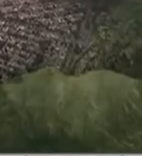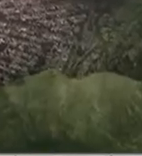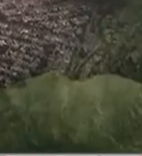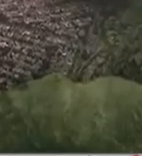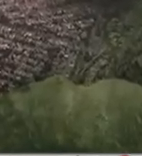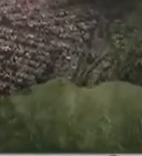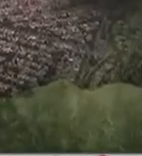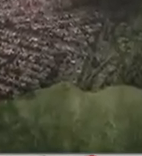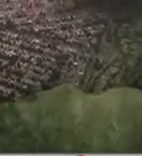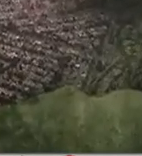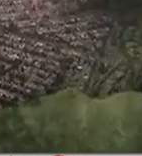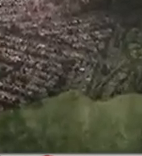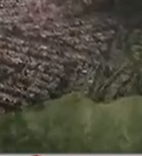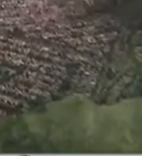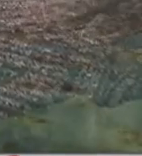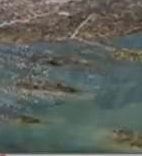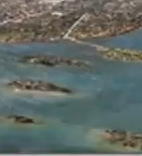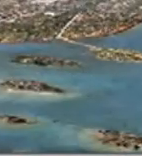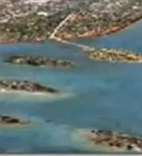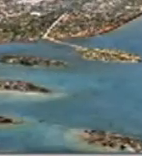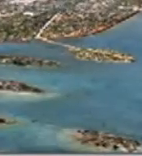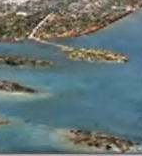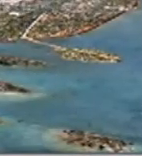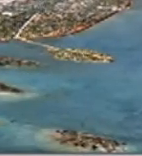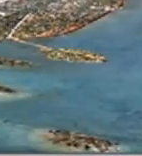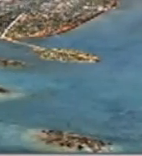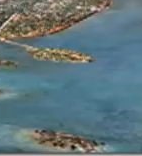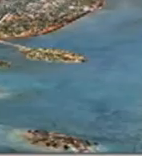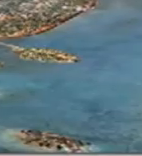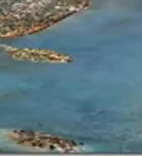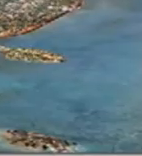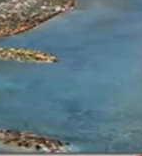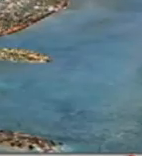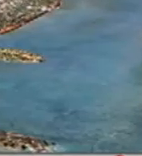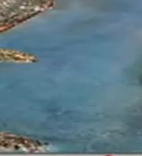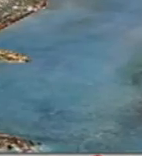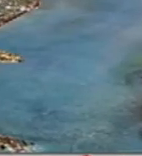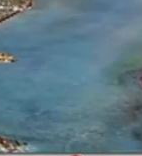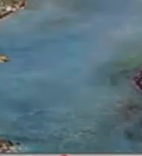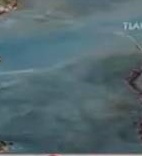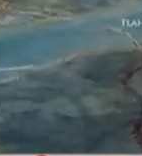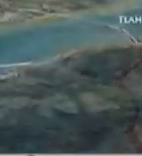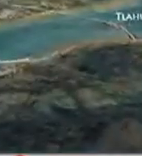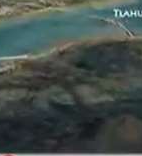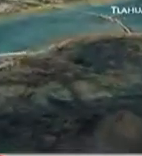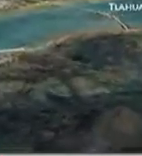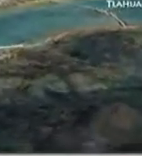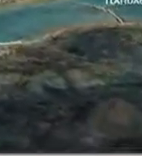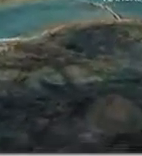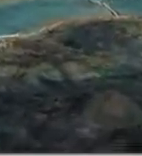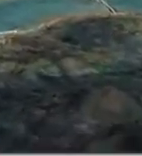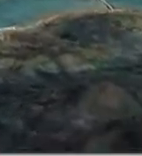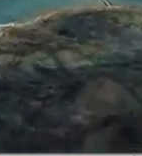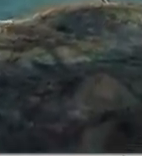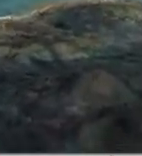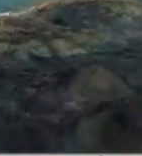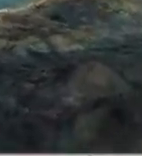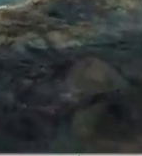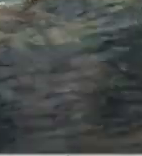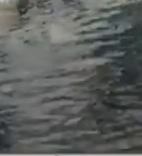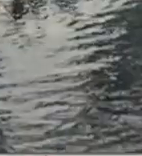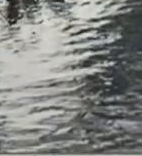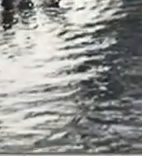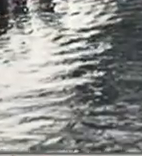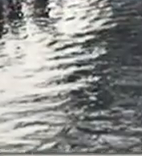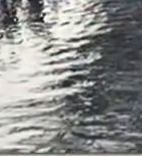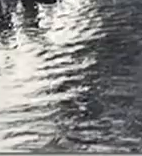El Valle de México es una cuenca lacustre, originalmente formada por lagos que eran alimentados por corrientes de agua de lluvia y